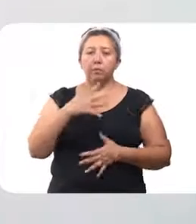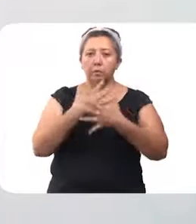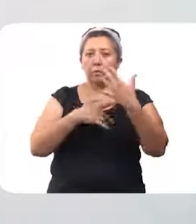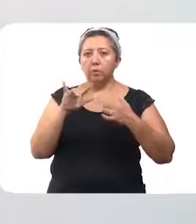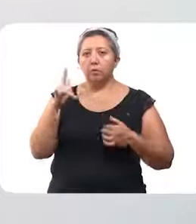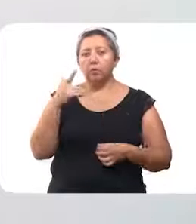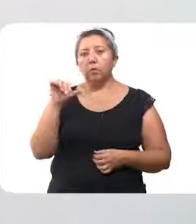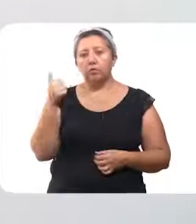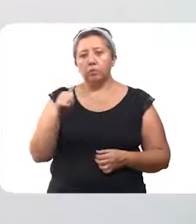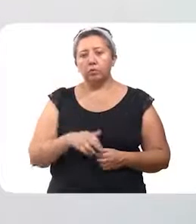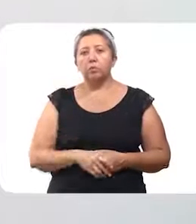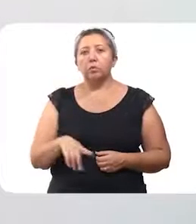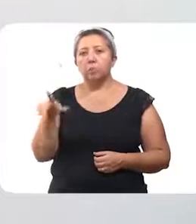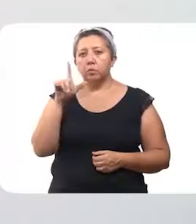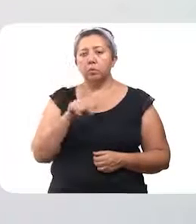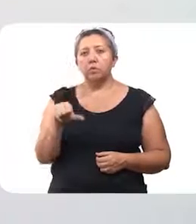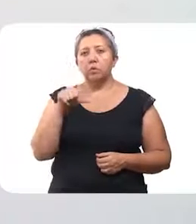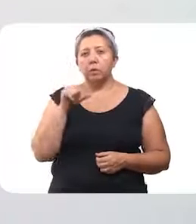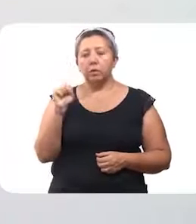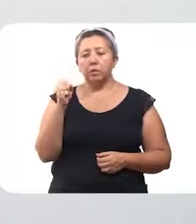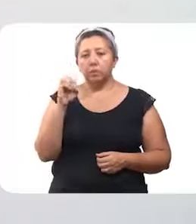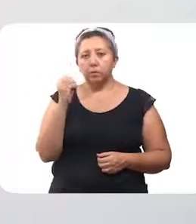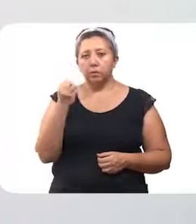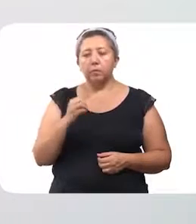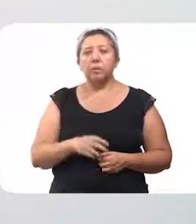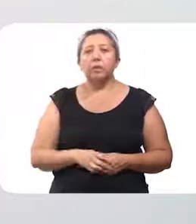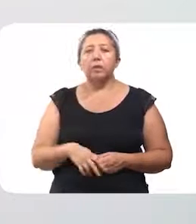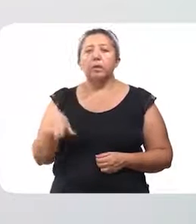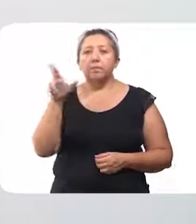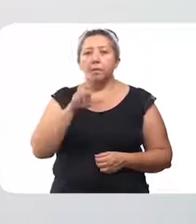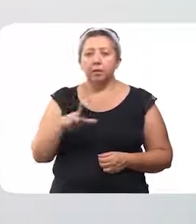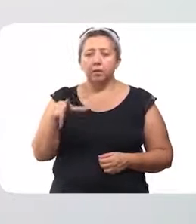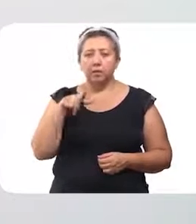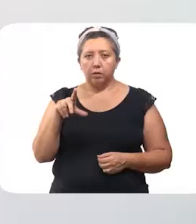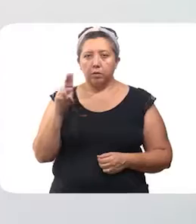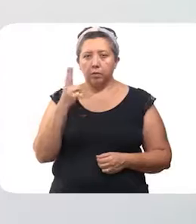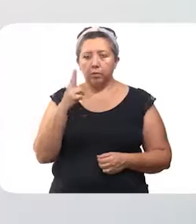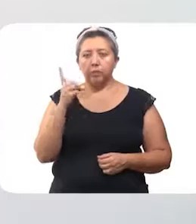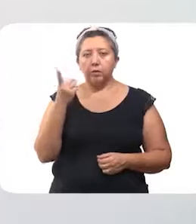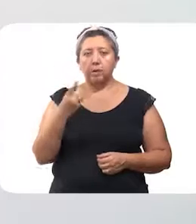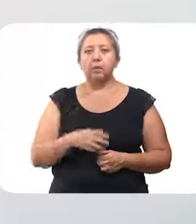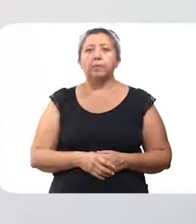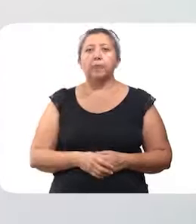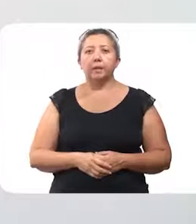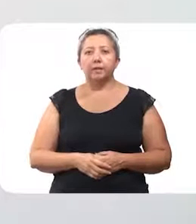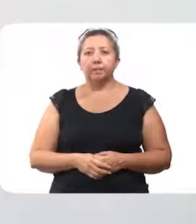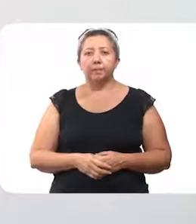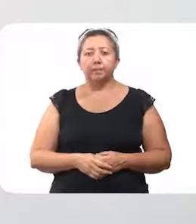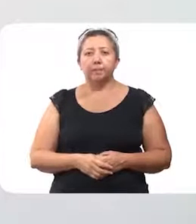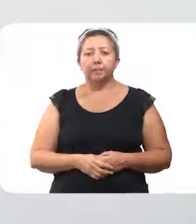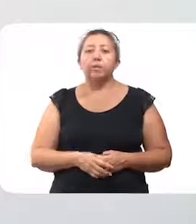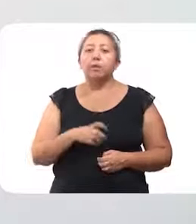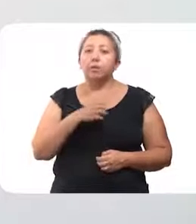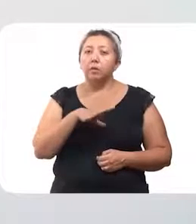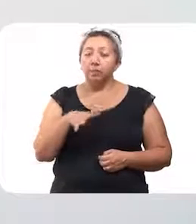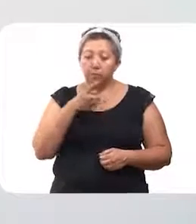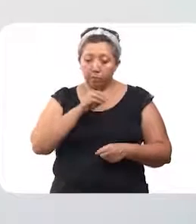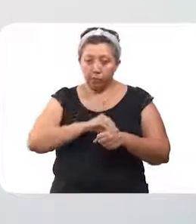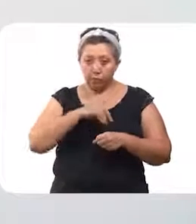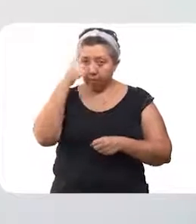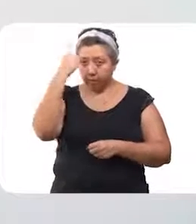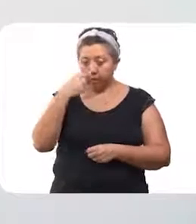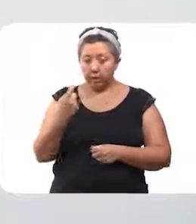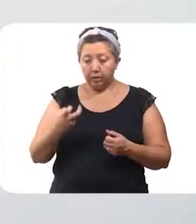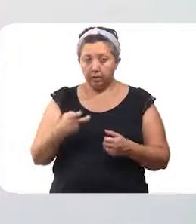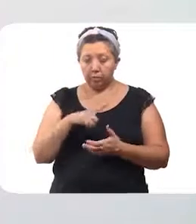15, julio y agosto, lunes 16, septiembre y octubre y martes 17, noviembre y diciembre. Los espacios habilitados para